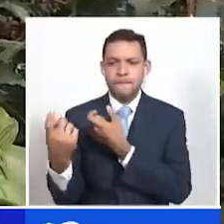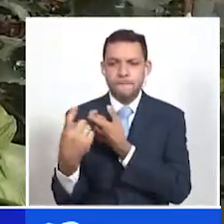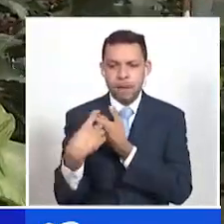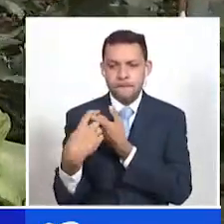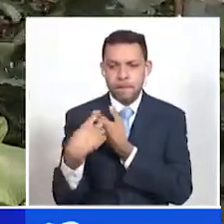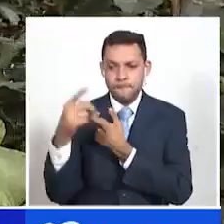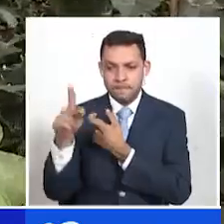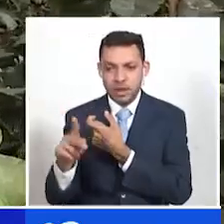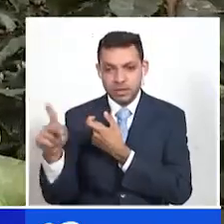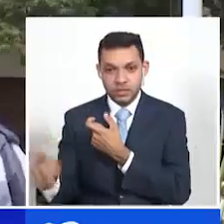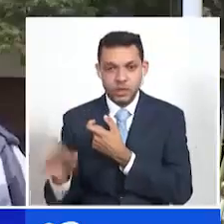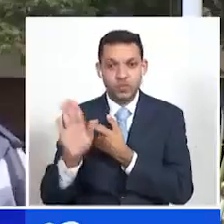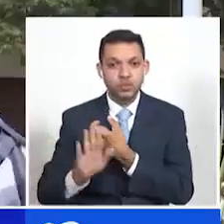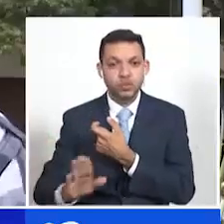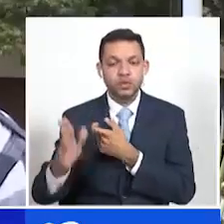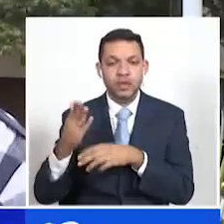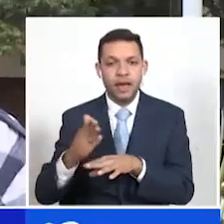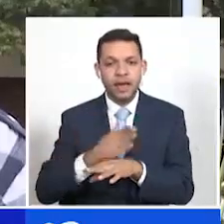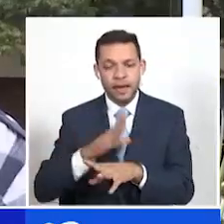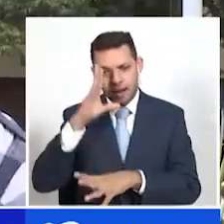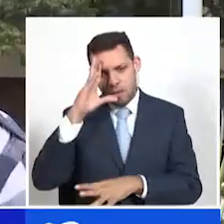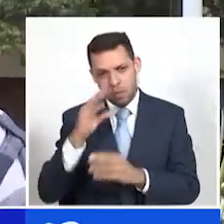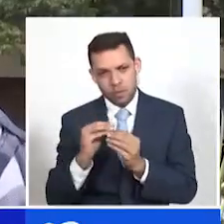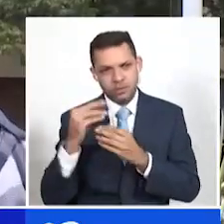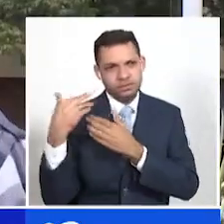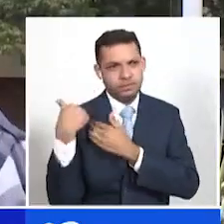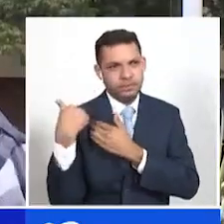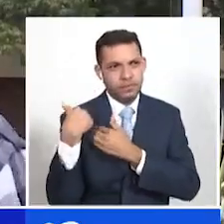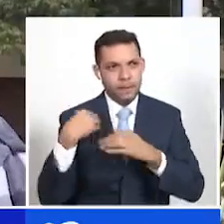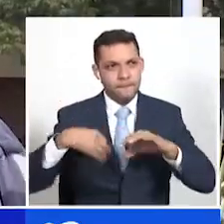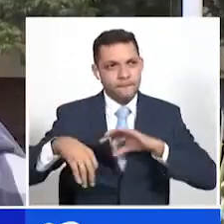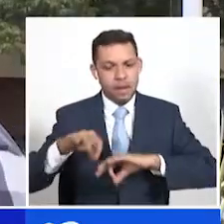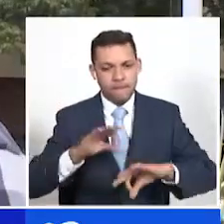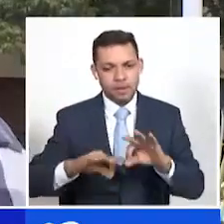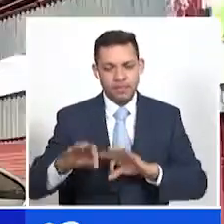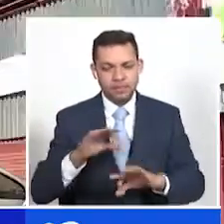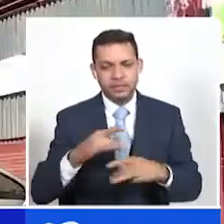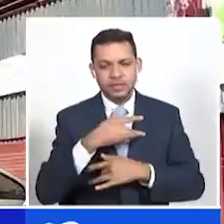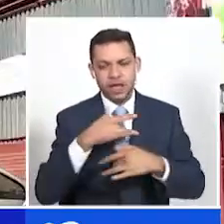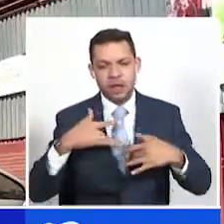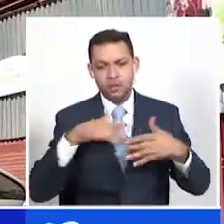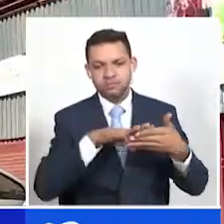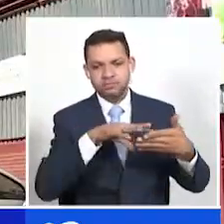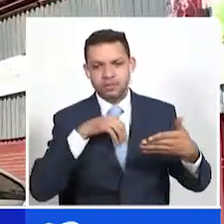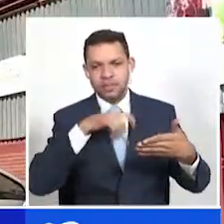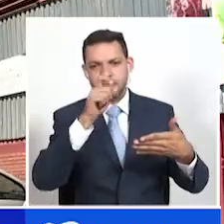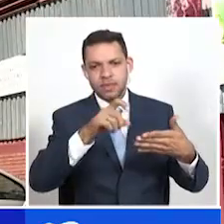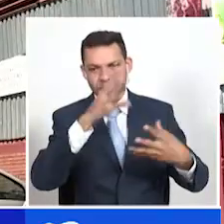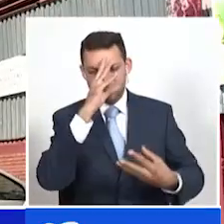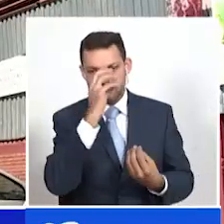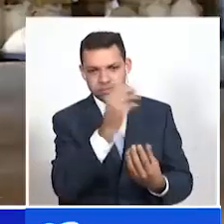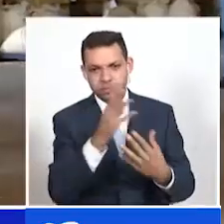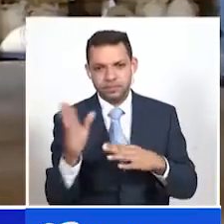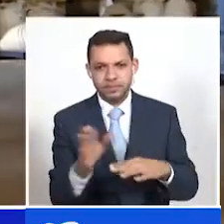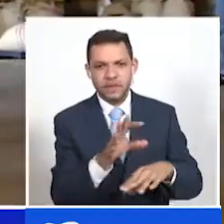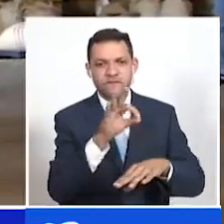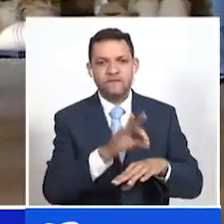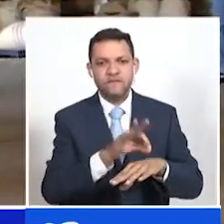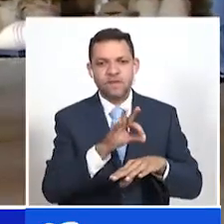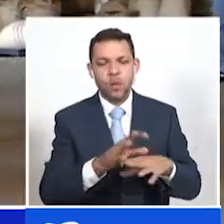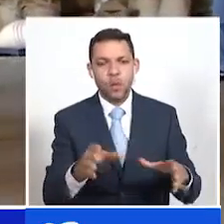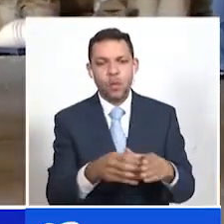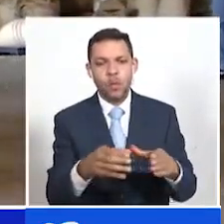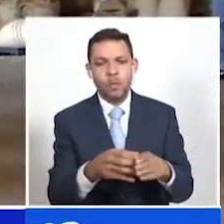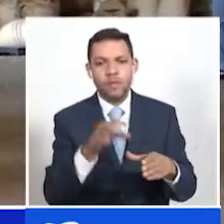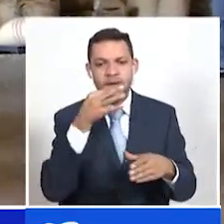personas tienen que estar a cargo obviamente de lo que es la aplicación de los protocolos de bioseguridad. Por su parte, desde la Federación Nacional de Cafeteros